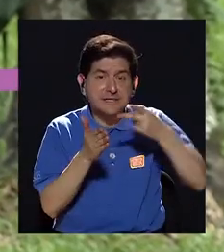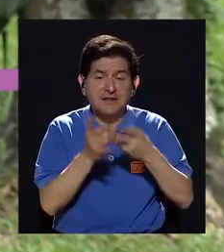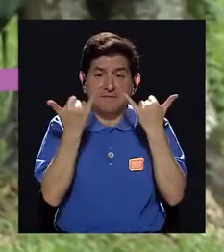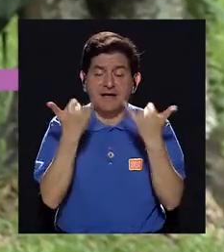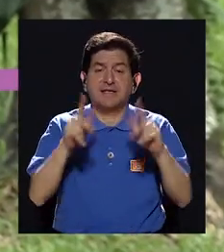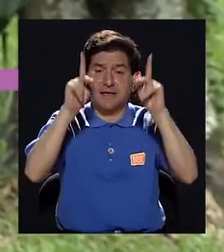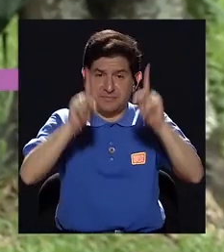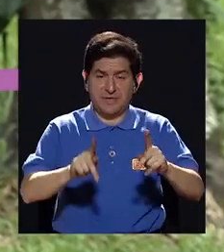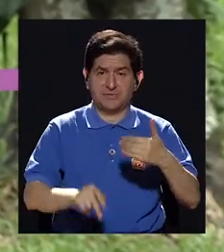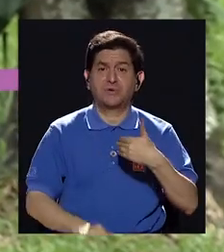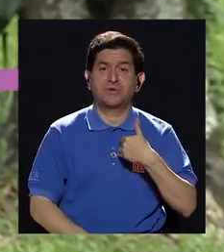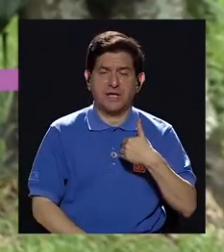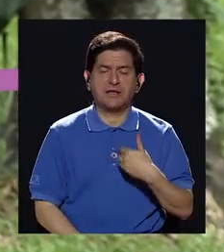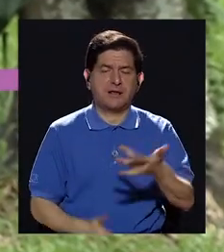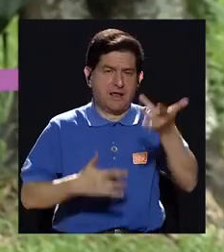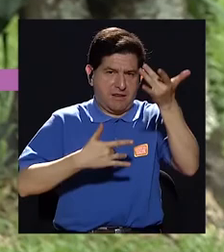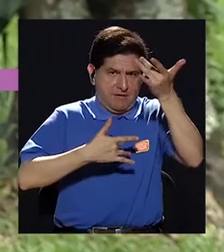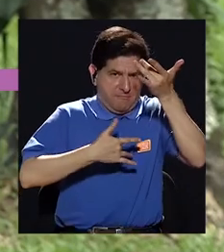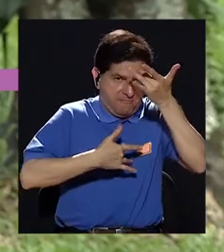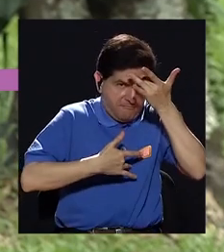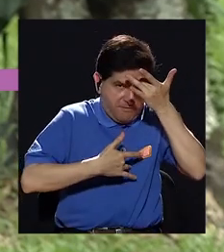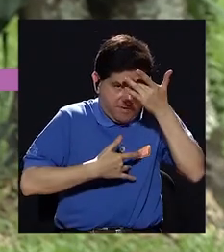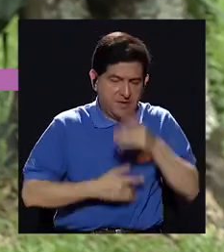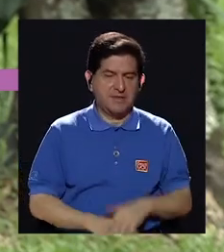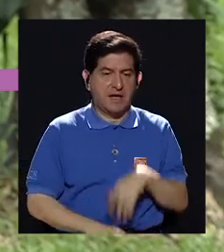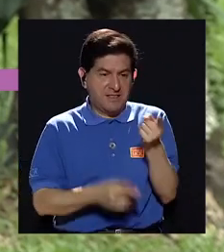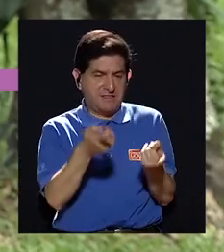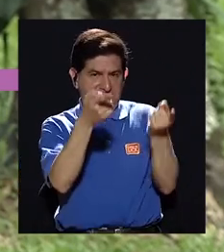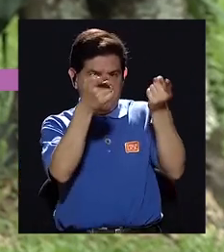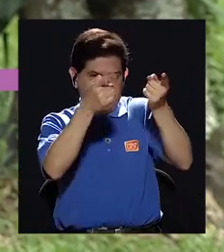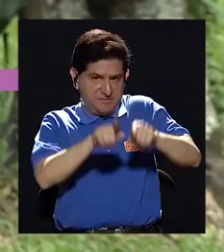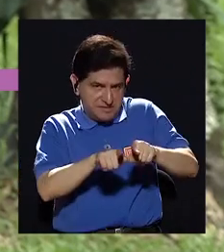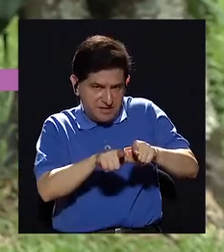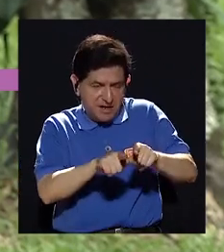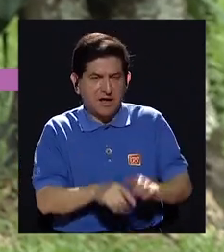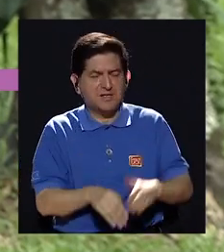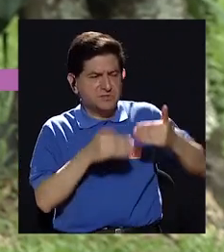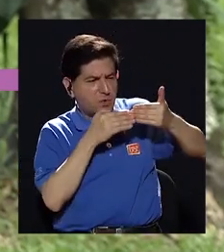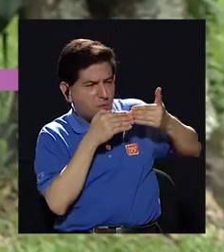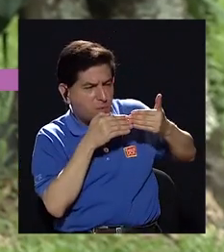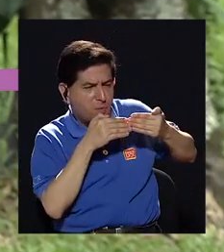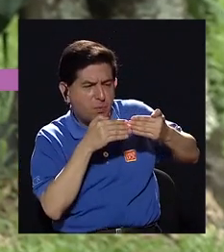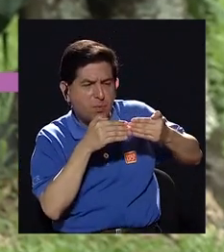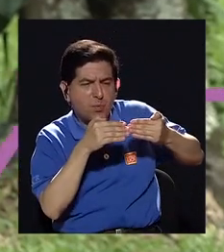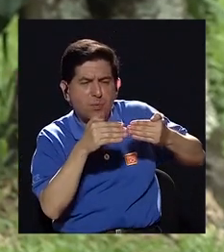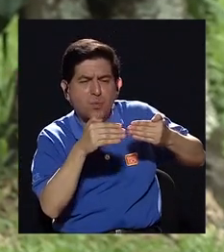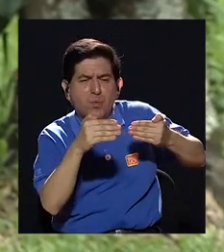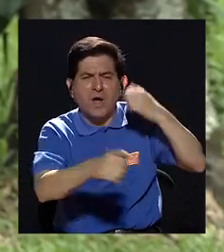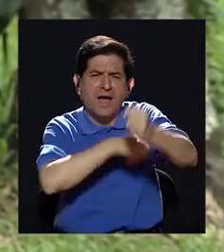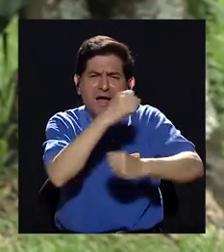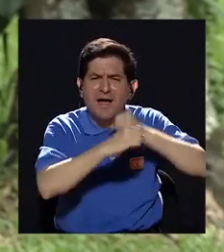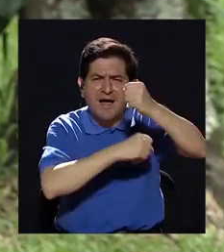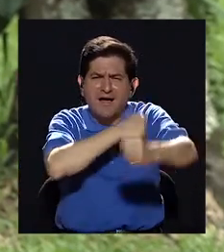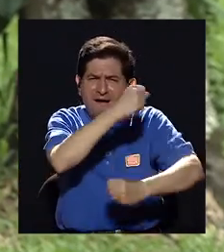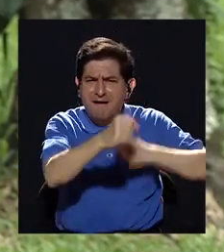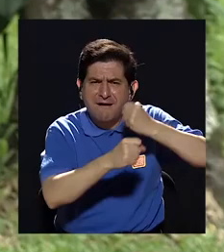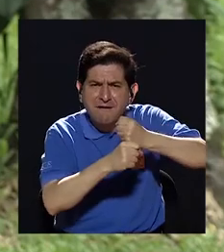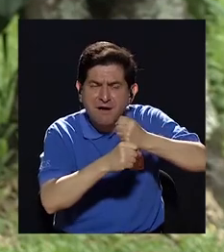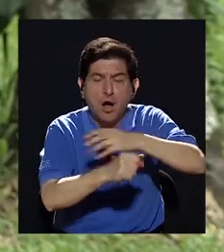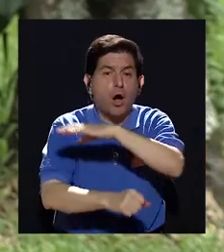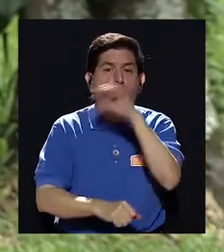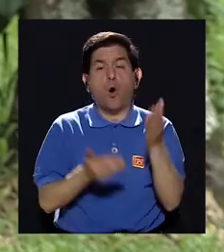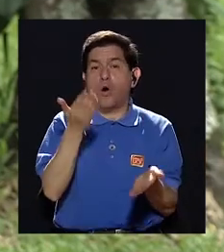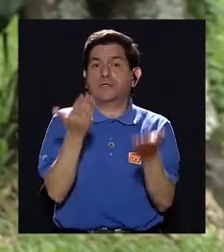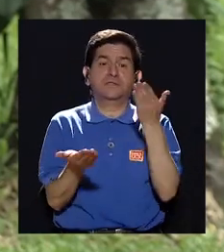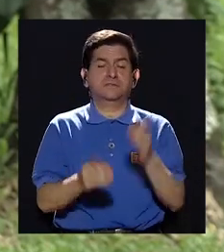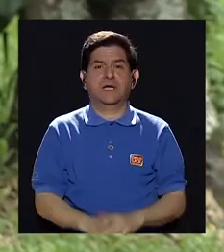ser porque ya la persona tiene una enfermedad con la que viene arrastrando desde hace muchos años,